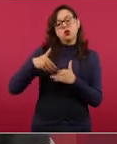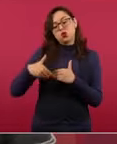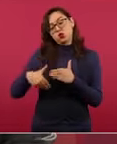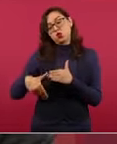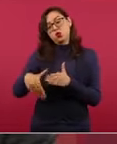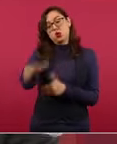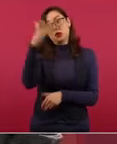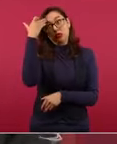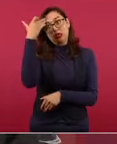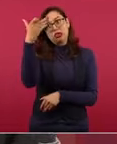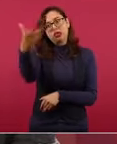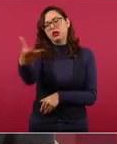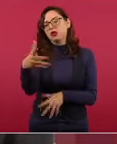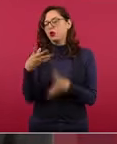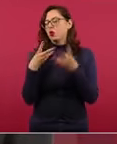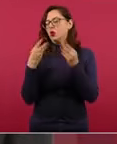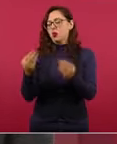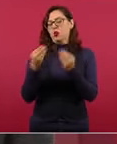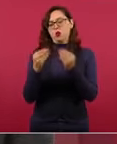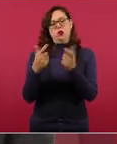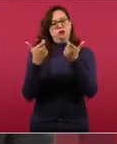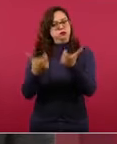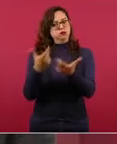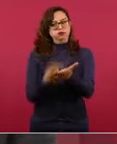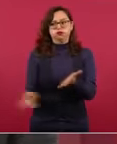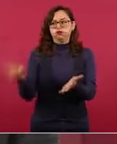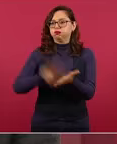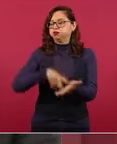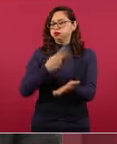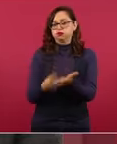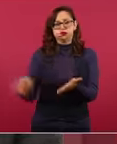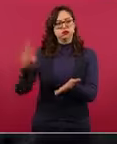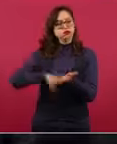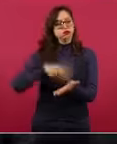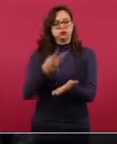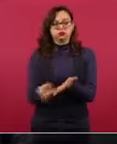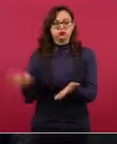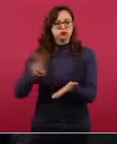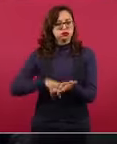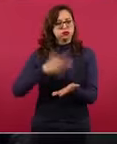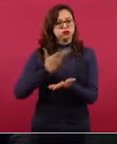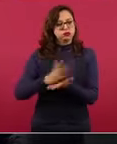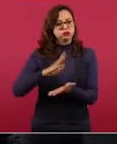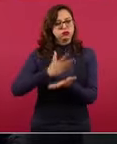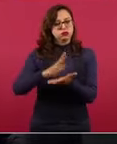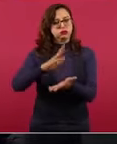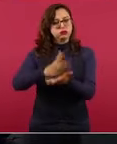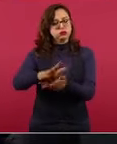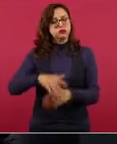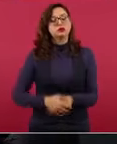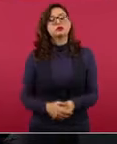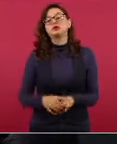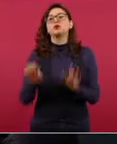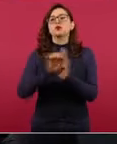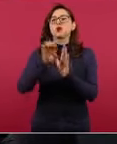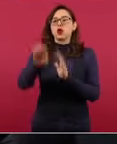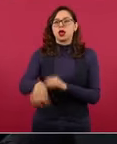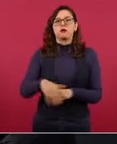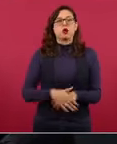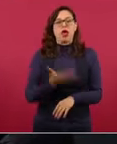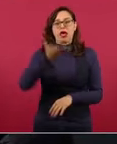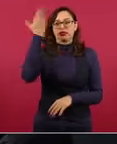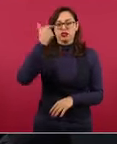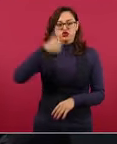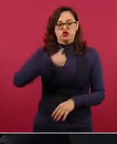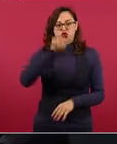yo tengo el ejemplo de que construimos cuando fui jefe del gobierno del hospital